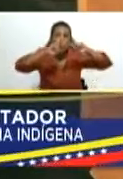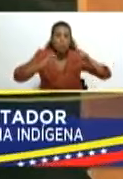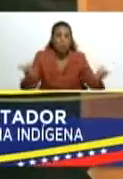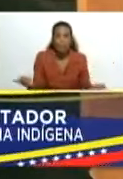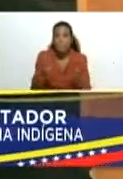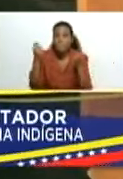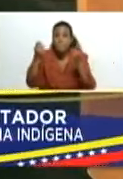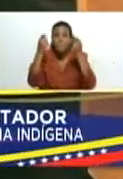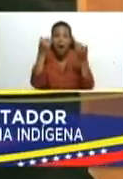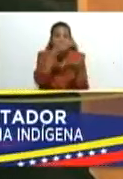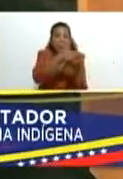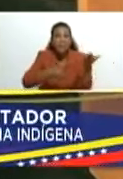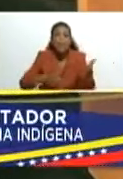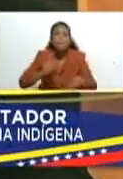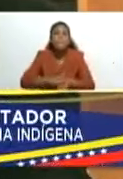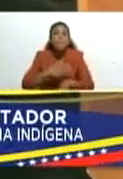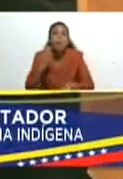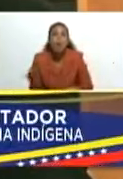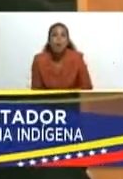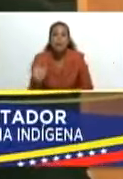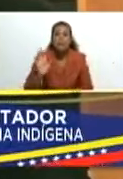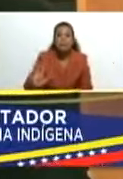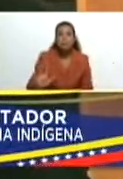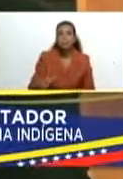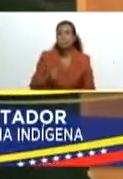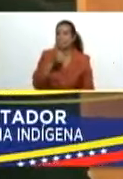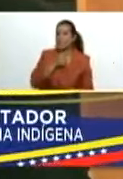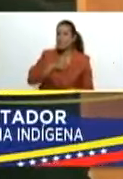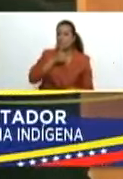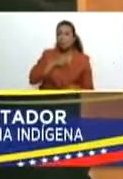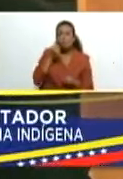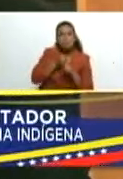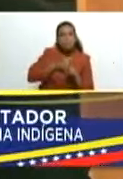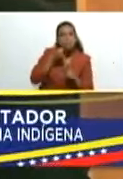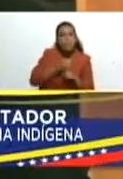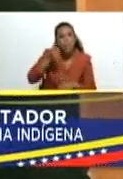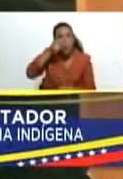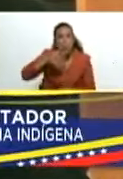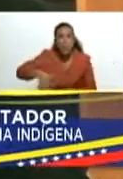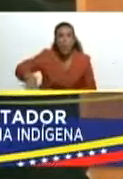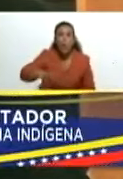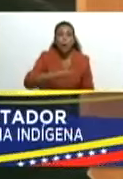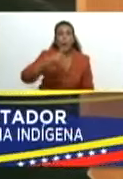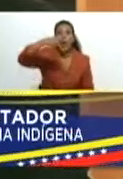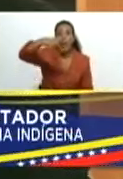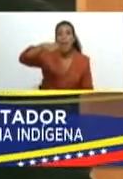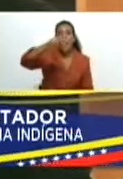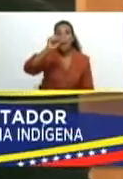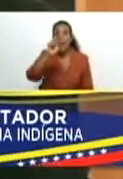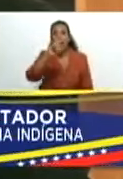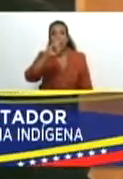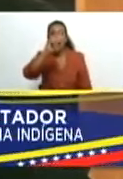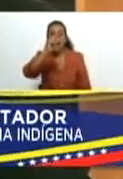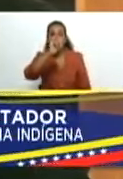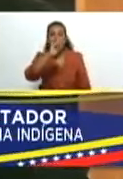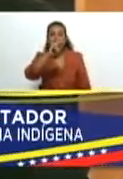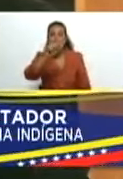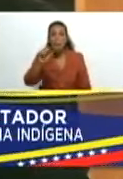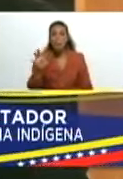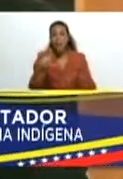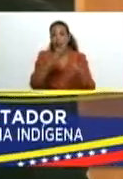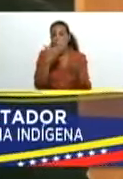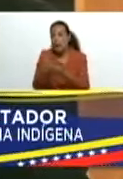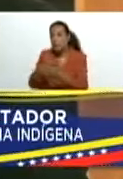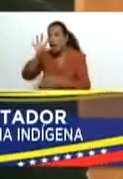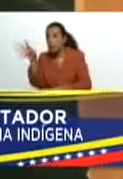publicar. Fíjese los títulos. Resistencia y persistencia del pueblo cariña del eje Sierra y Mataca Esequibo ante